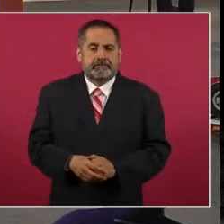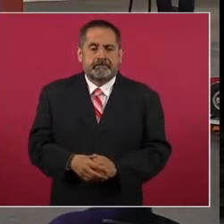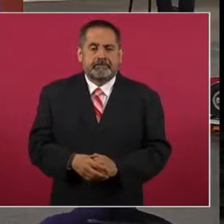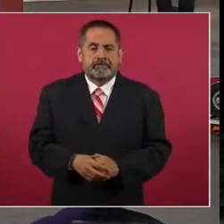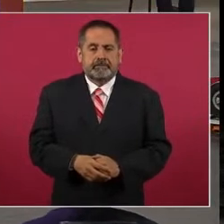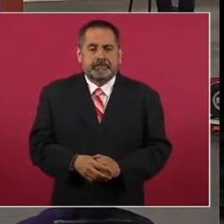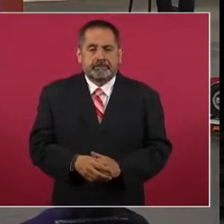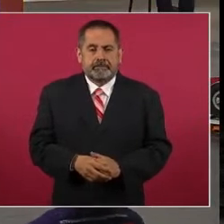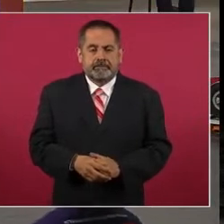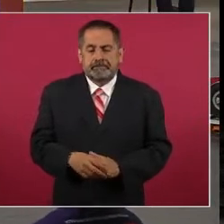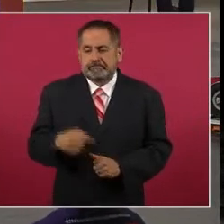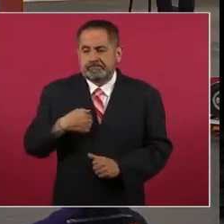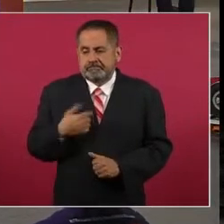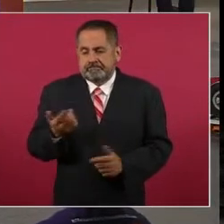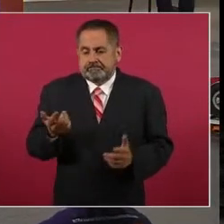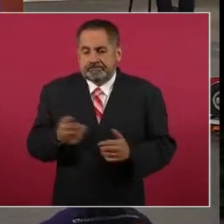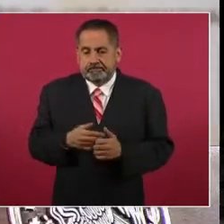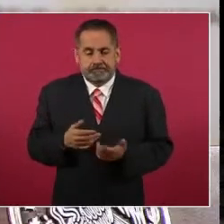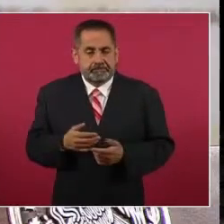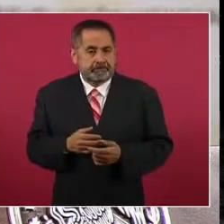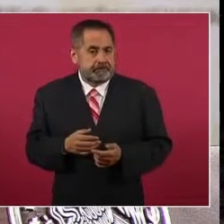este día yo